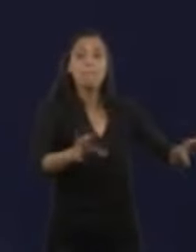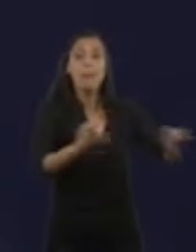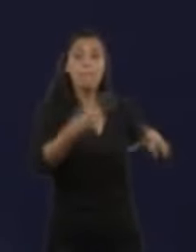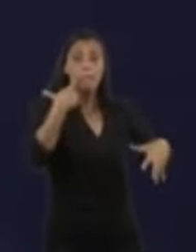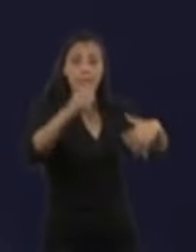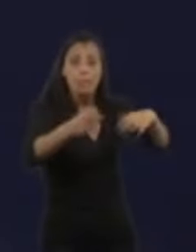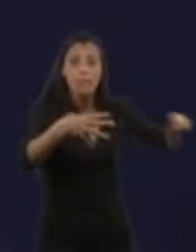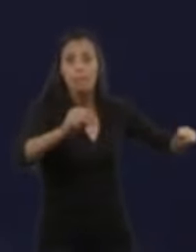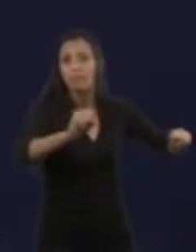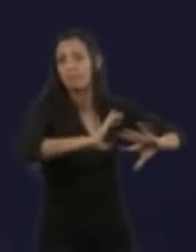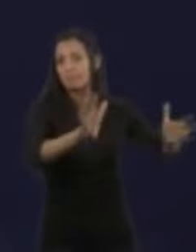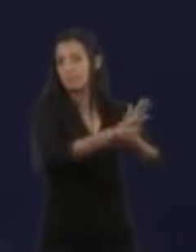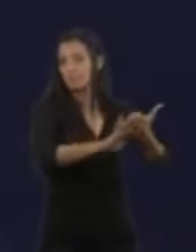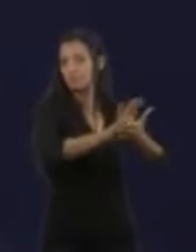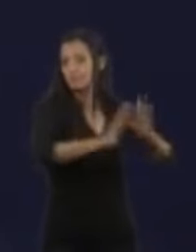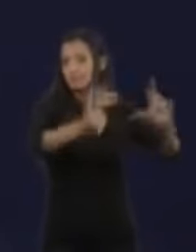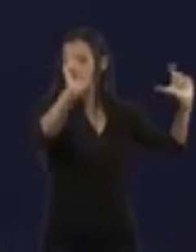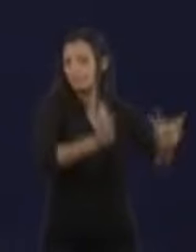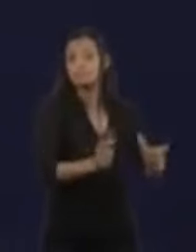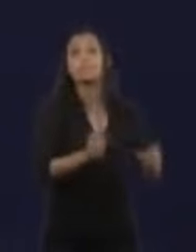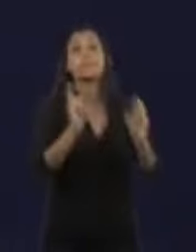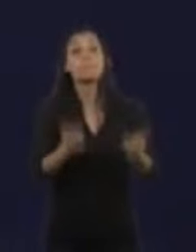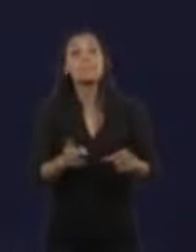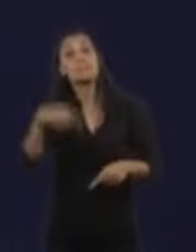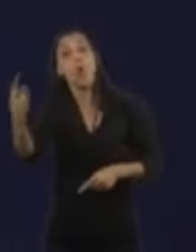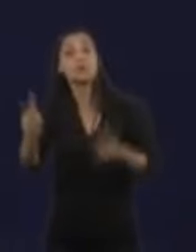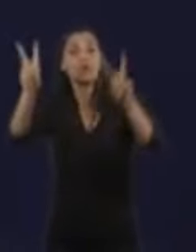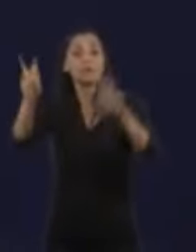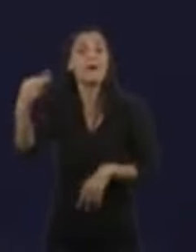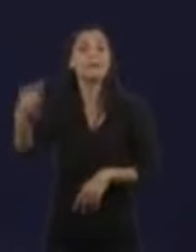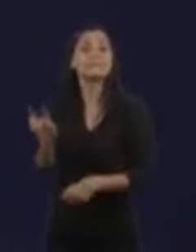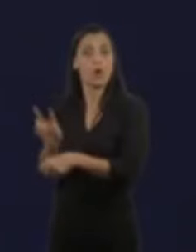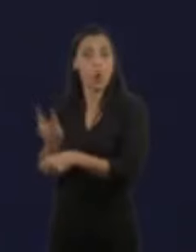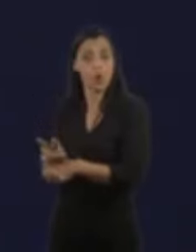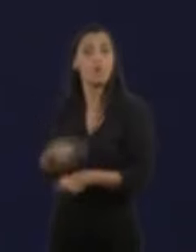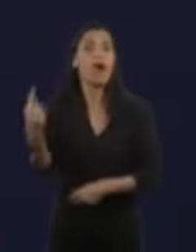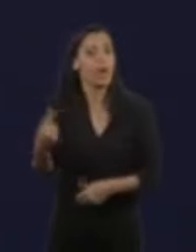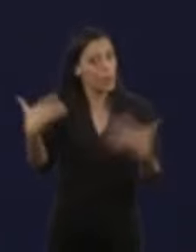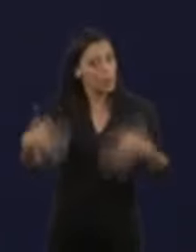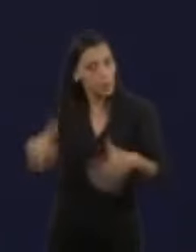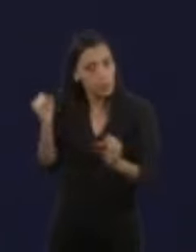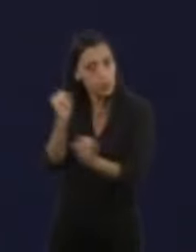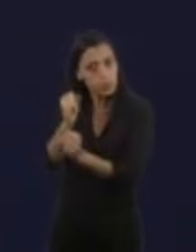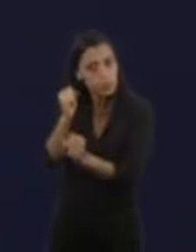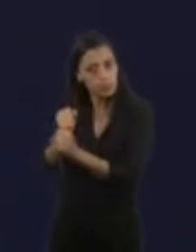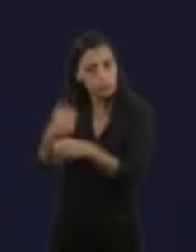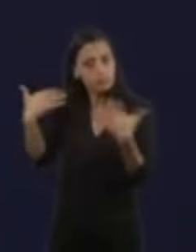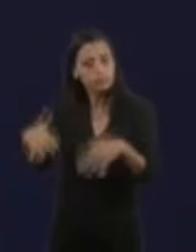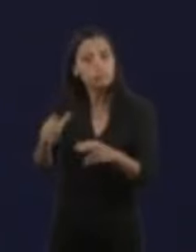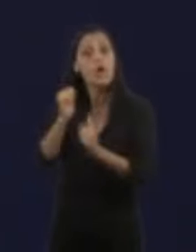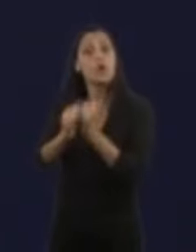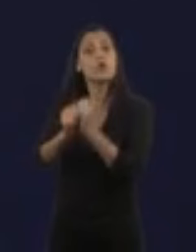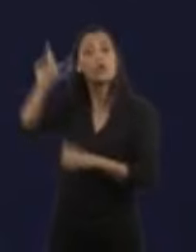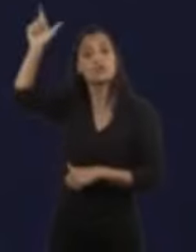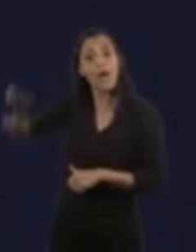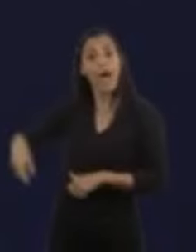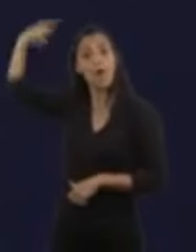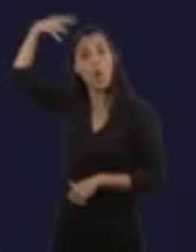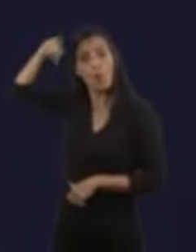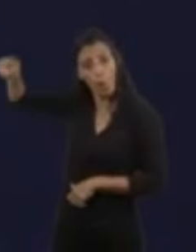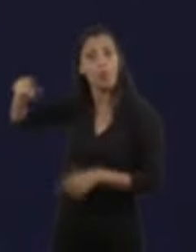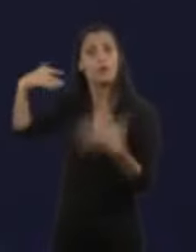mal otro de esas patas que hablábamos que era la seguridad gran trabajo hecho en rosario por la ministra bulrich y